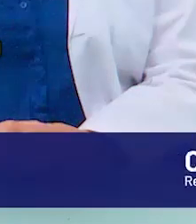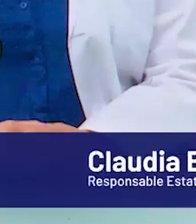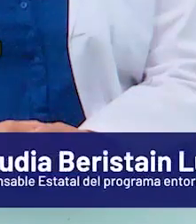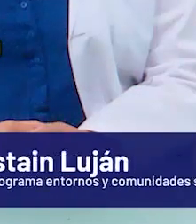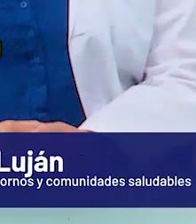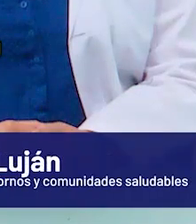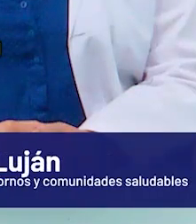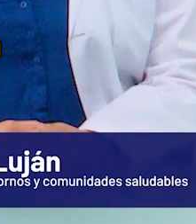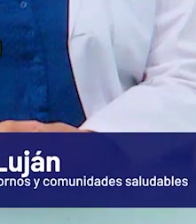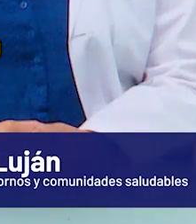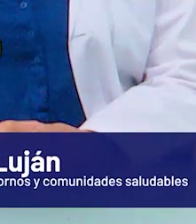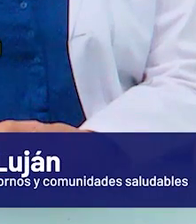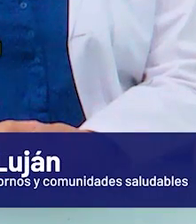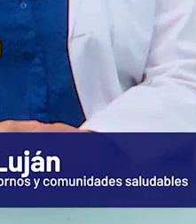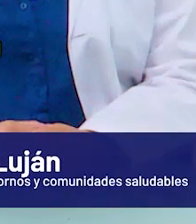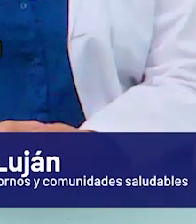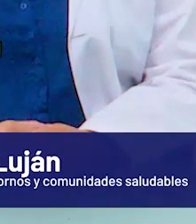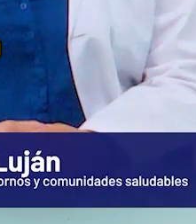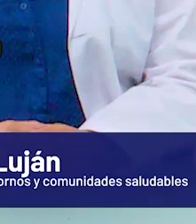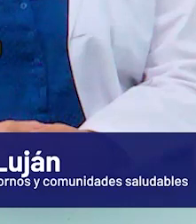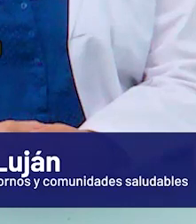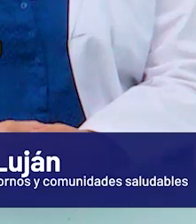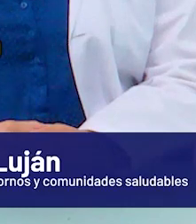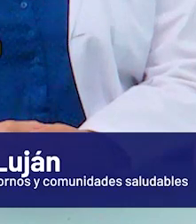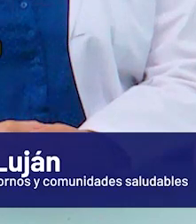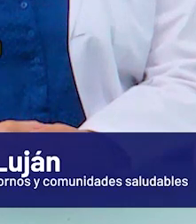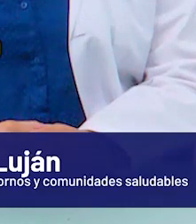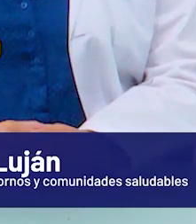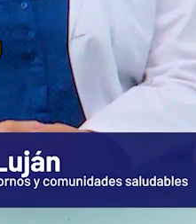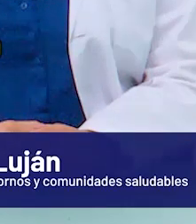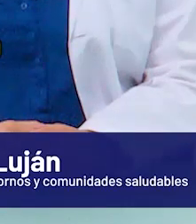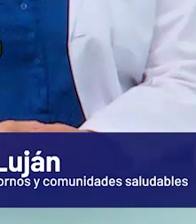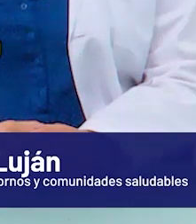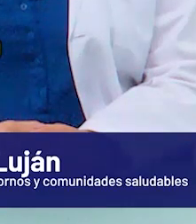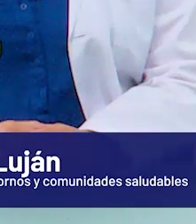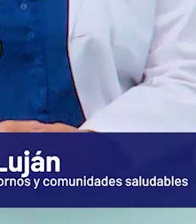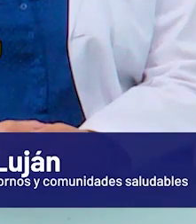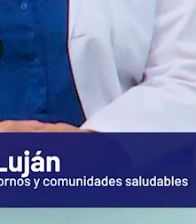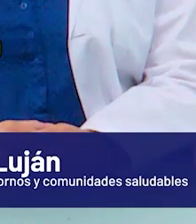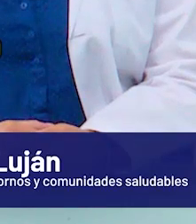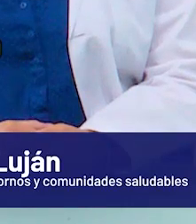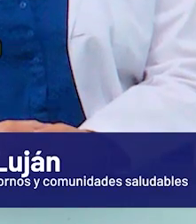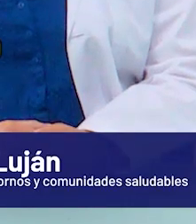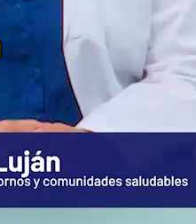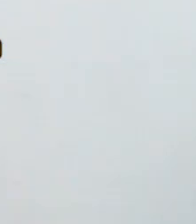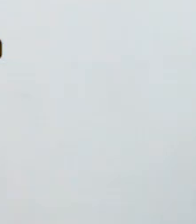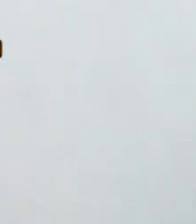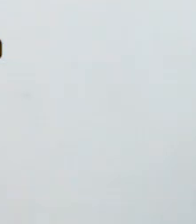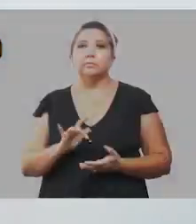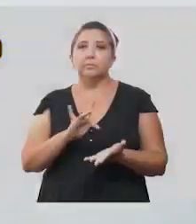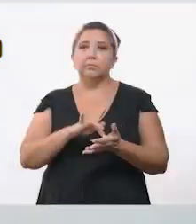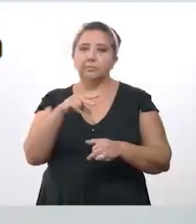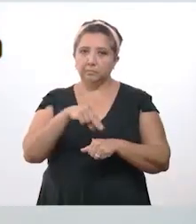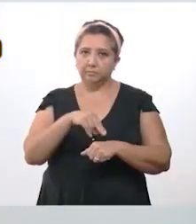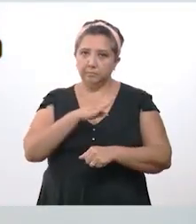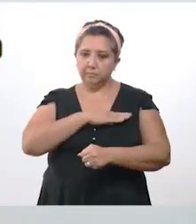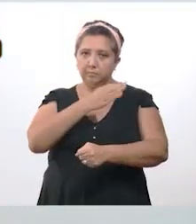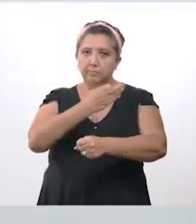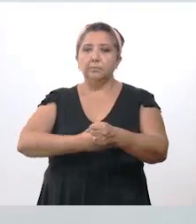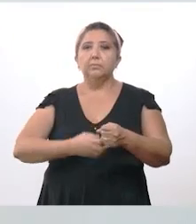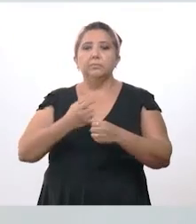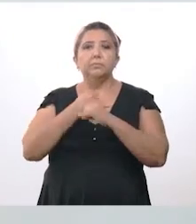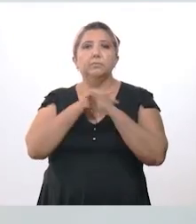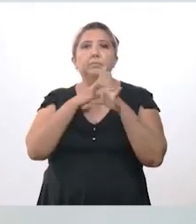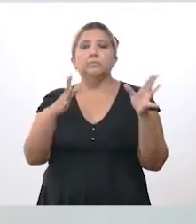Buenas tardes. A continuación nos permitimos dar el parte médico relacionado con el coronavirus en el estado de Yucatán. Adelante, doctora. Gracias, doctor. Buenas